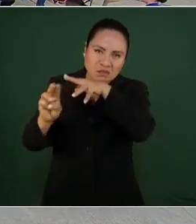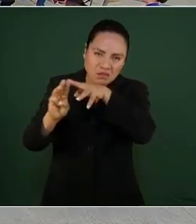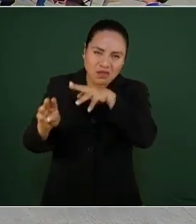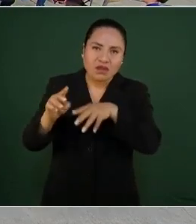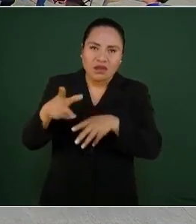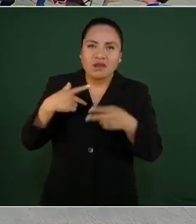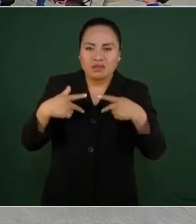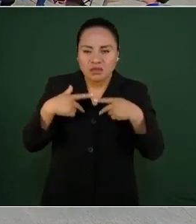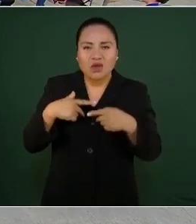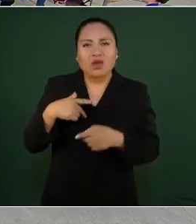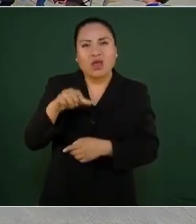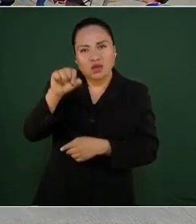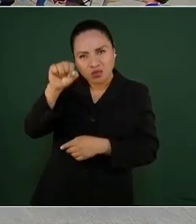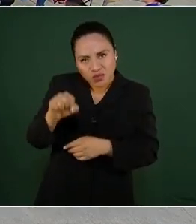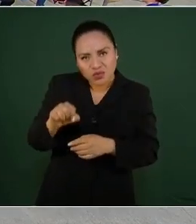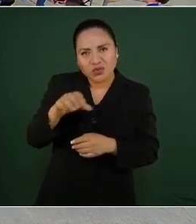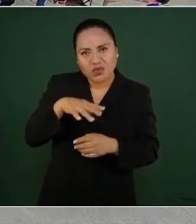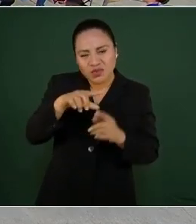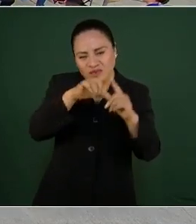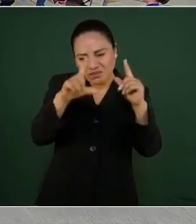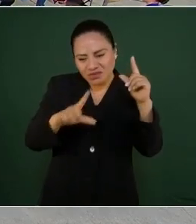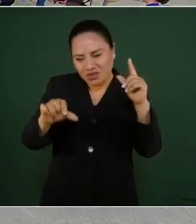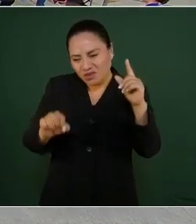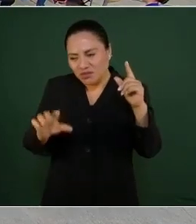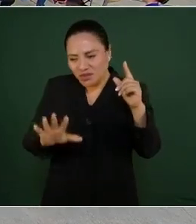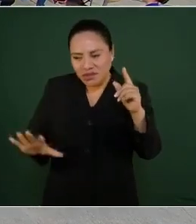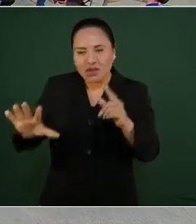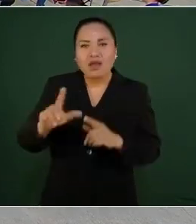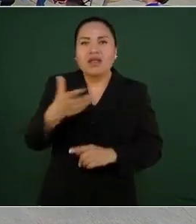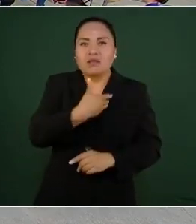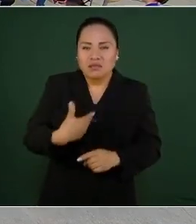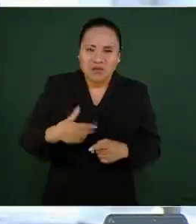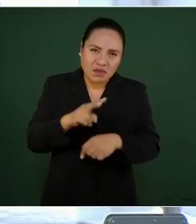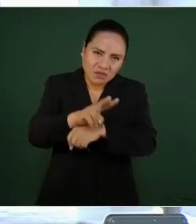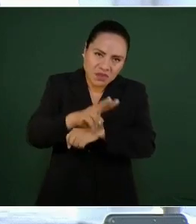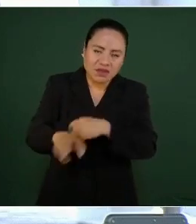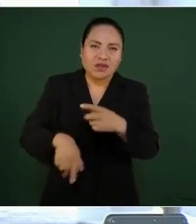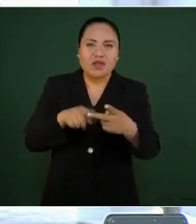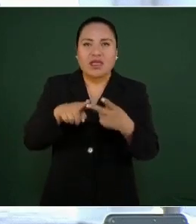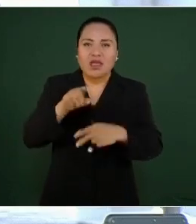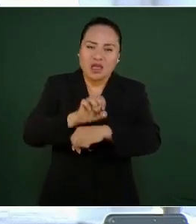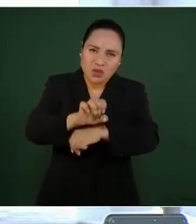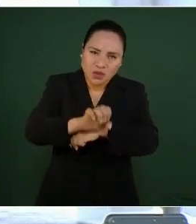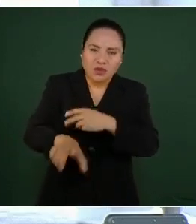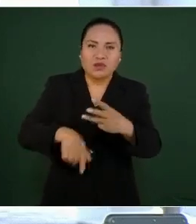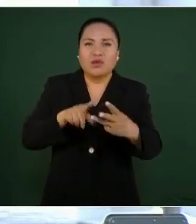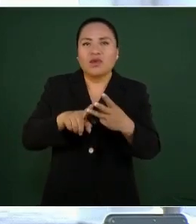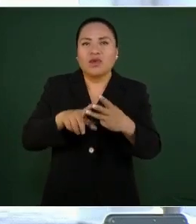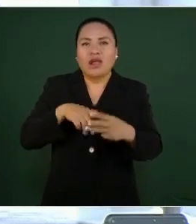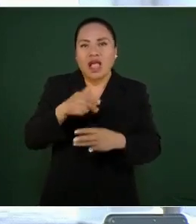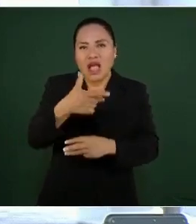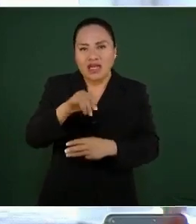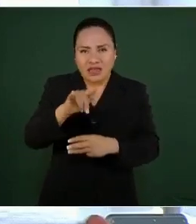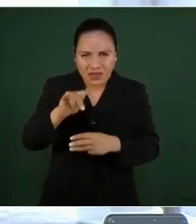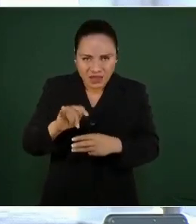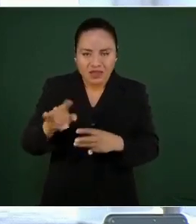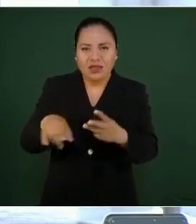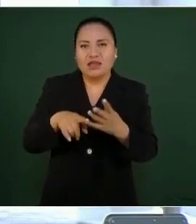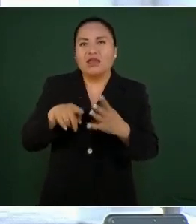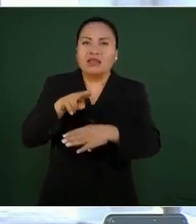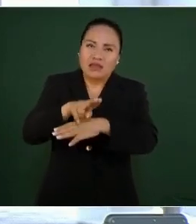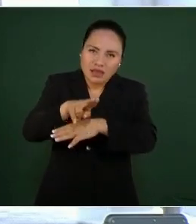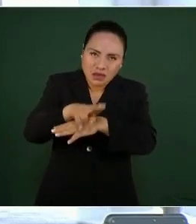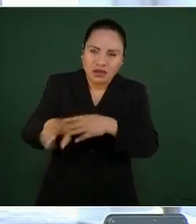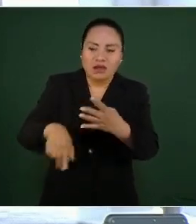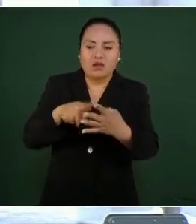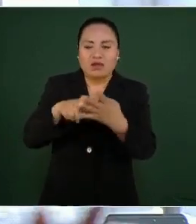habido algún acuerdo con presidentes como el de Venezuela, como el de Ecuador, como el de Haití y Nicaragua, me parece